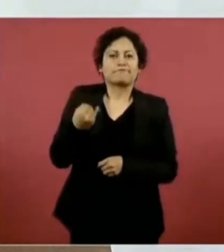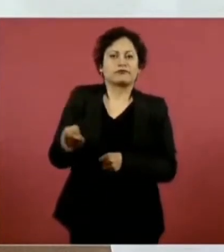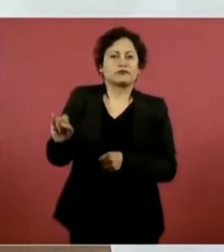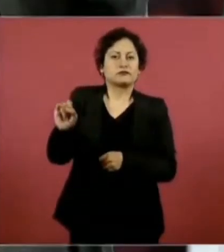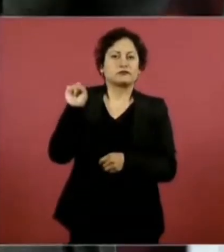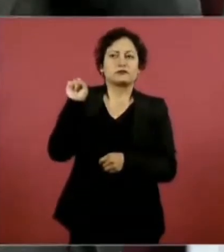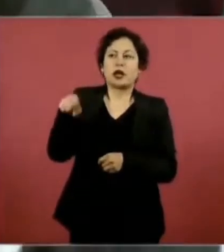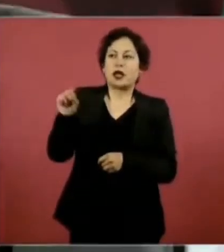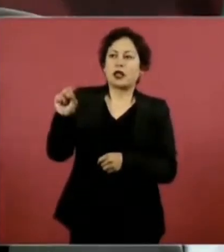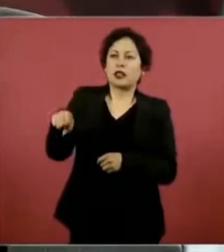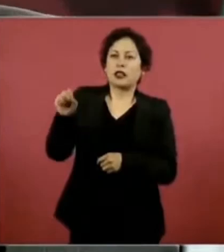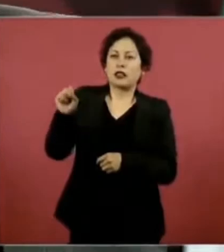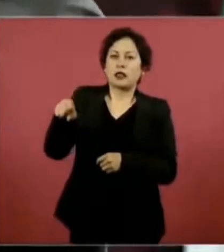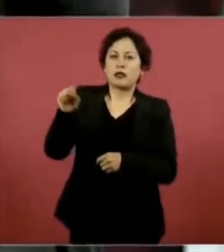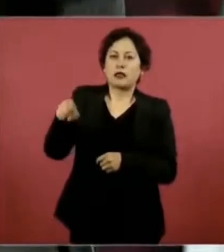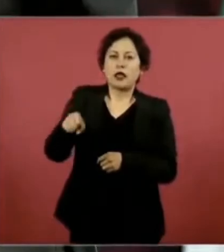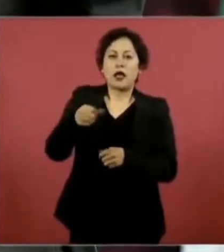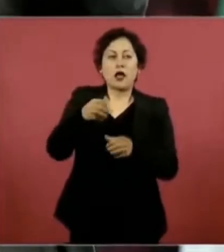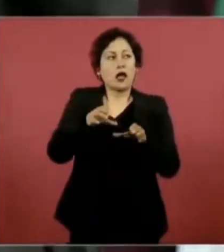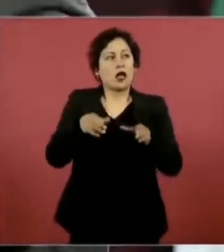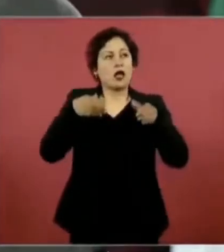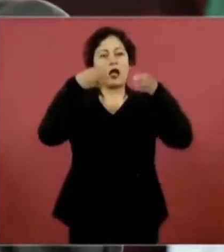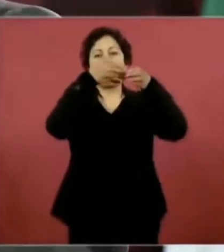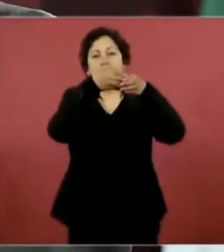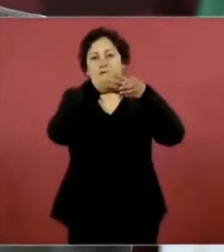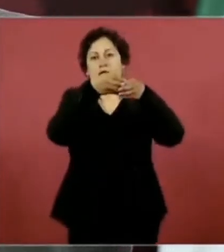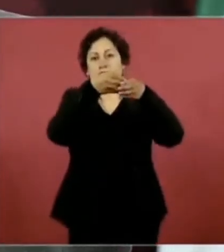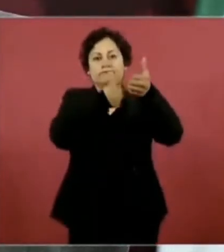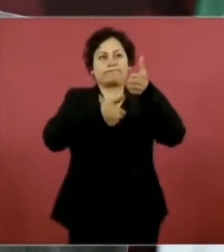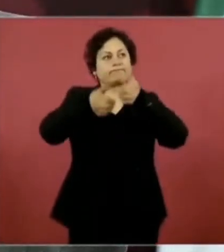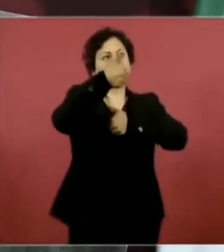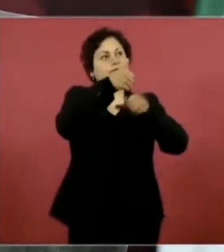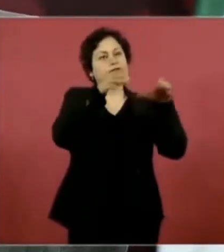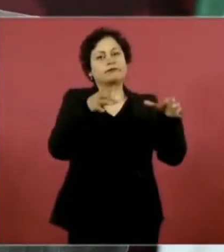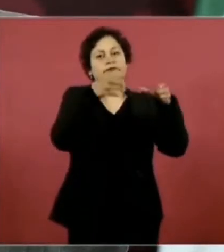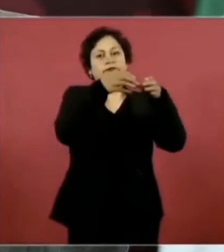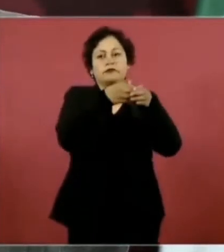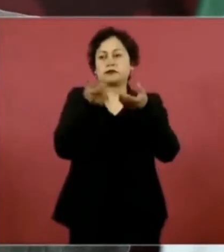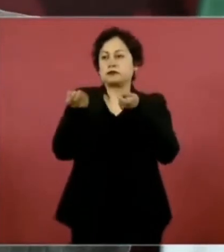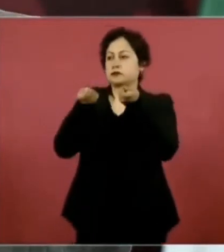Decidían los de arriba, mandaban los de arriba.